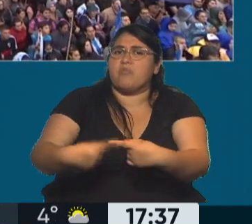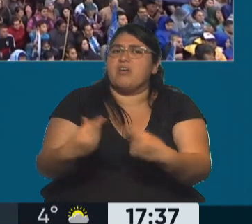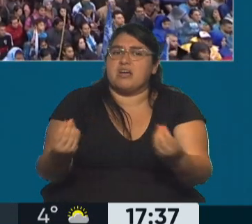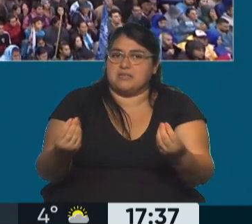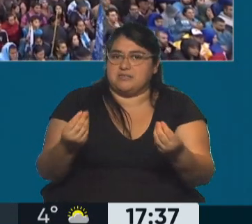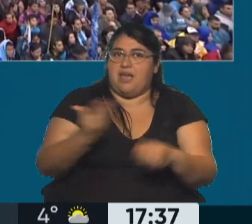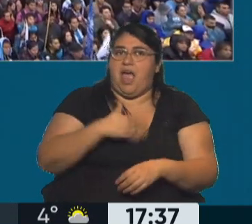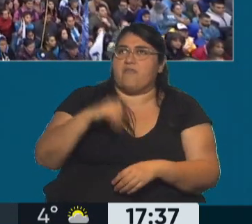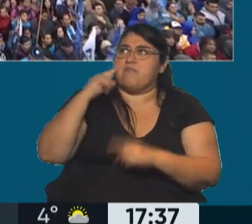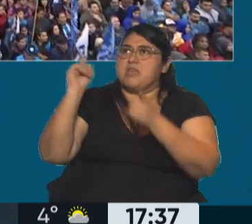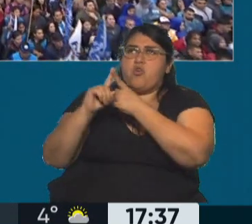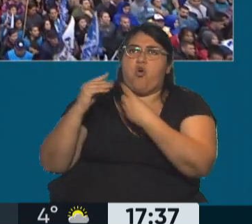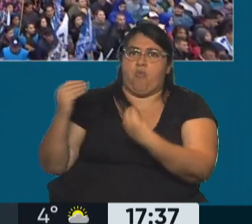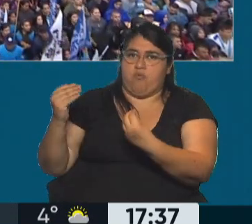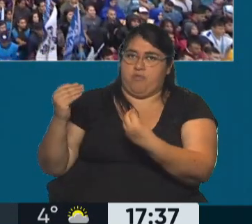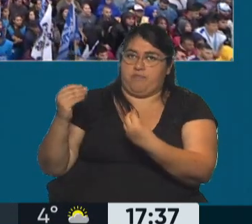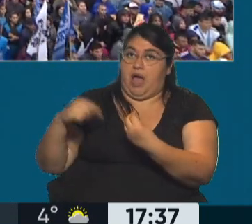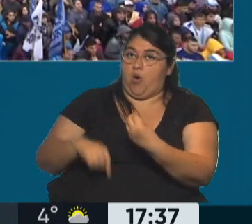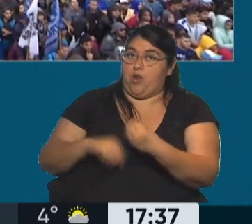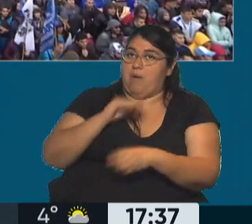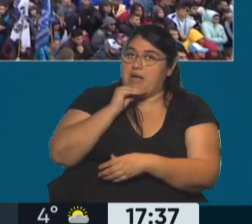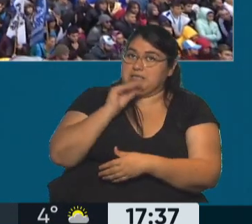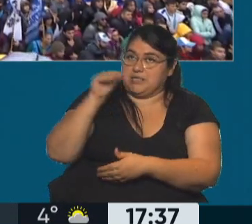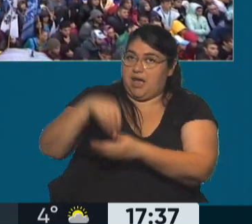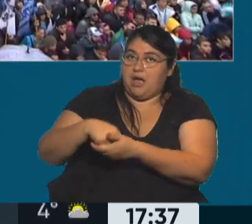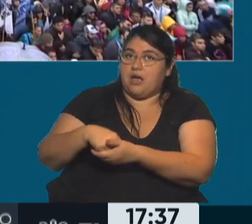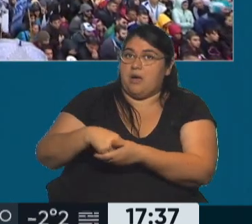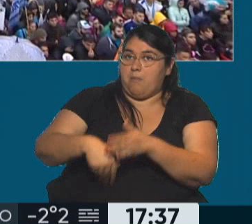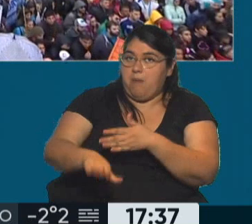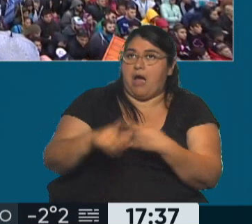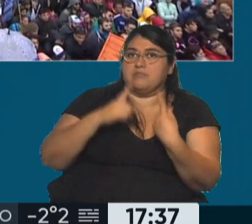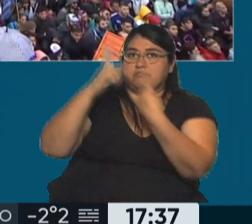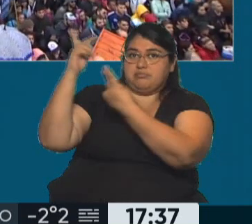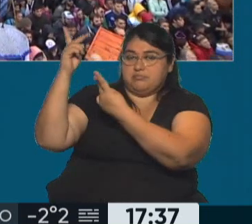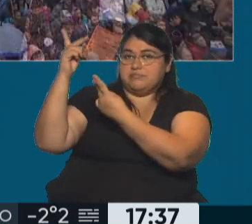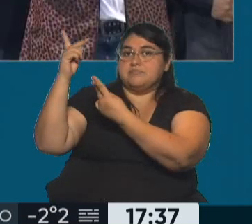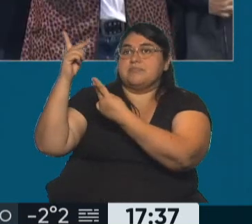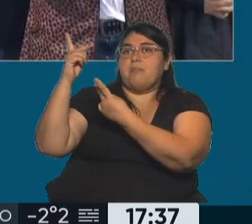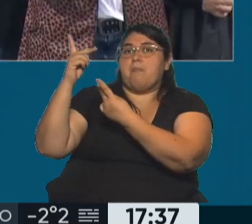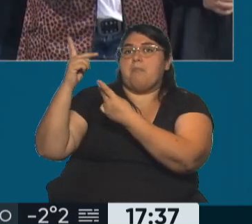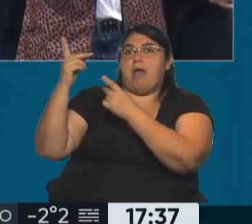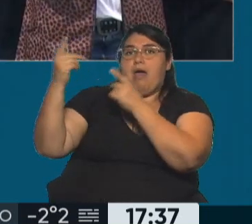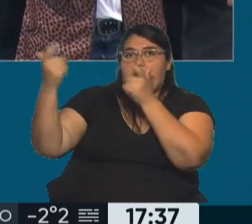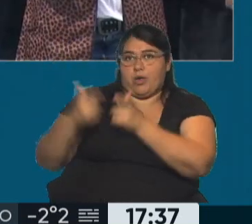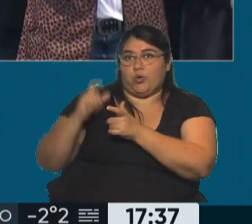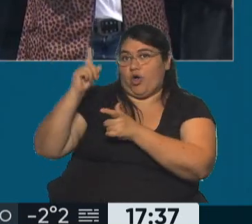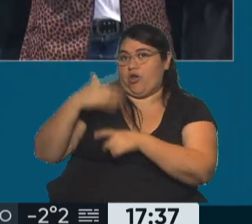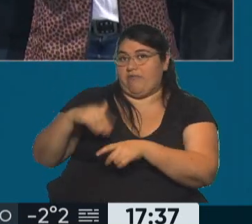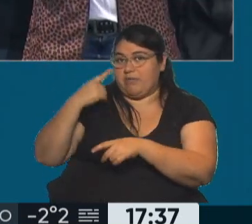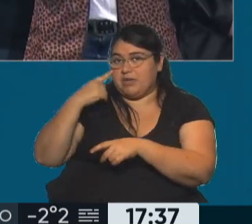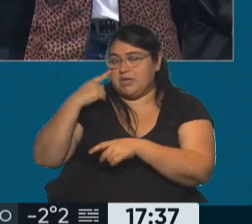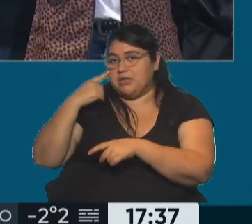fondo teniendo no solo a Massa, que viaja ida y vuelta para sentarse con el fondo, y qué